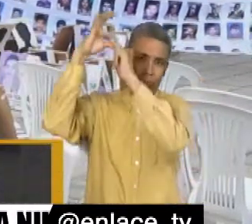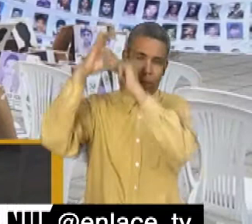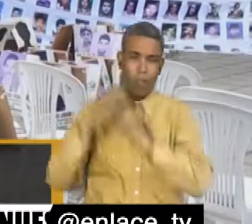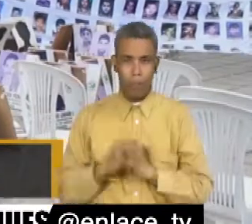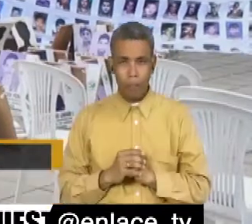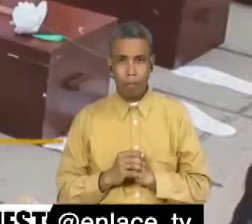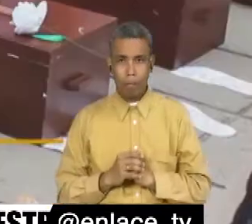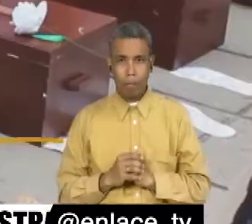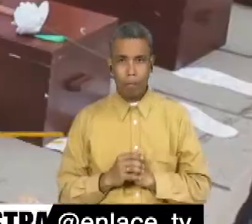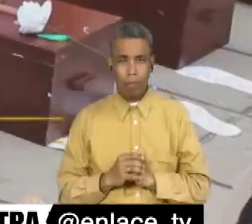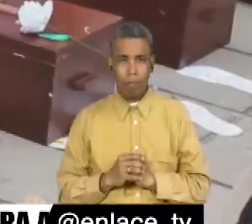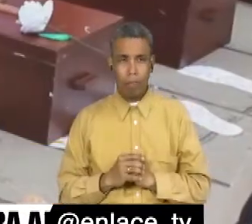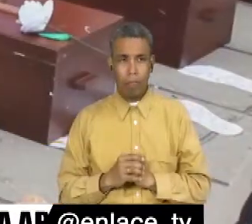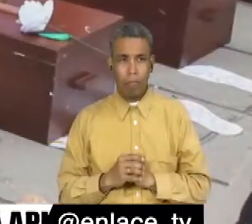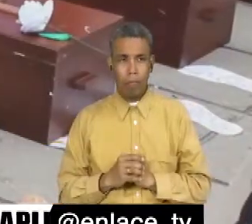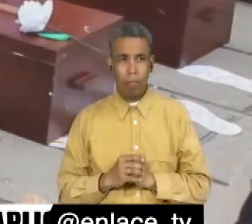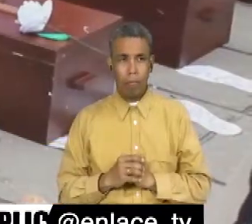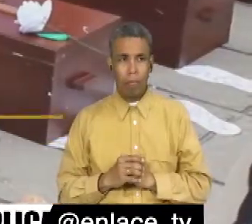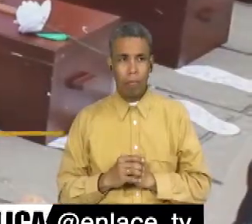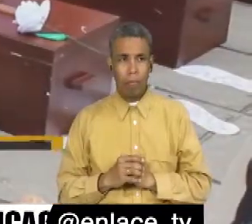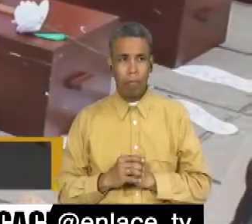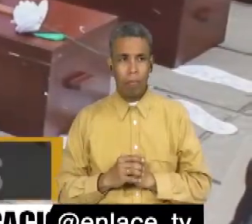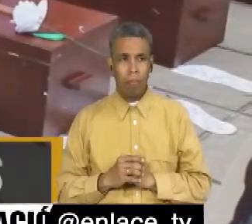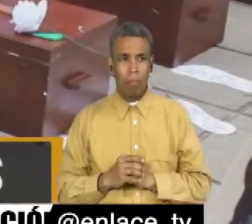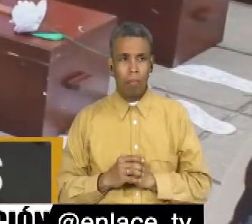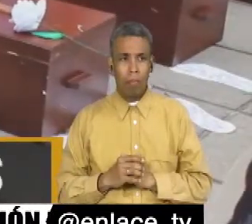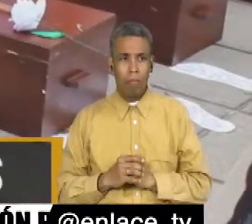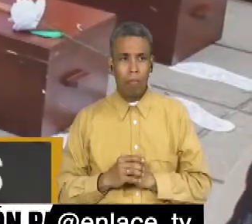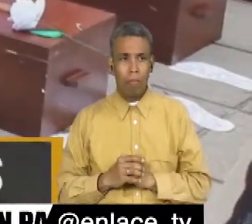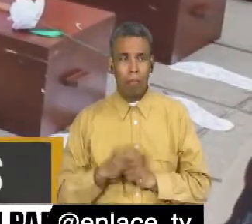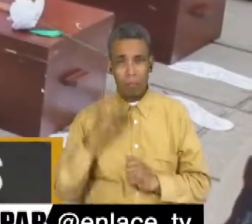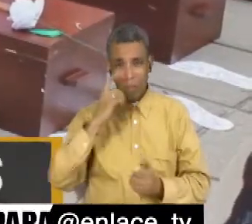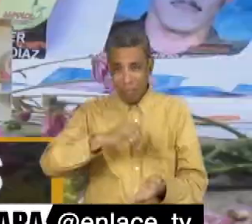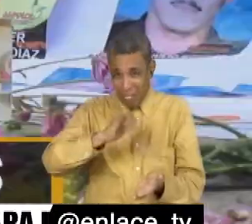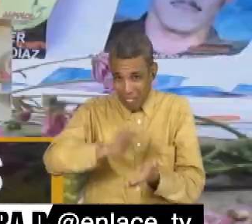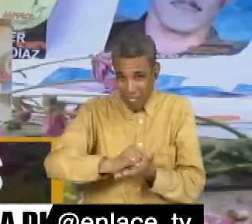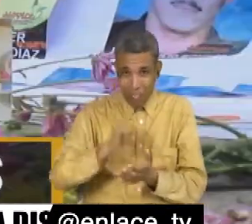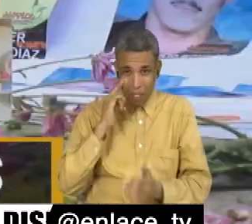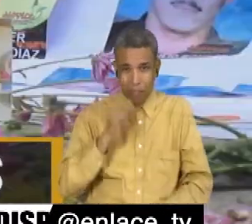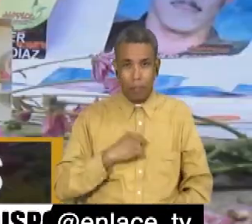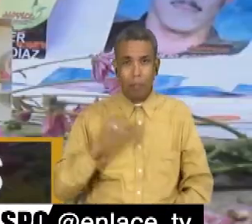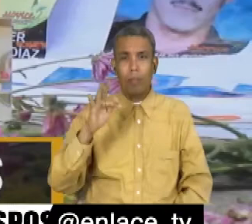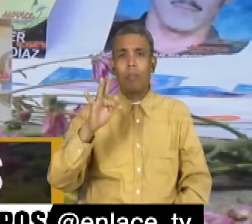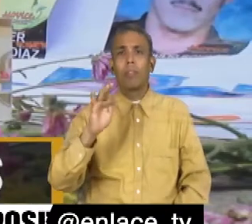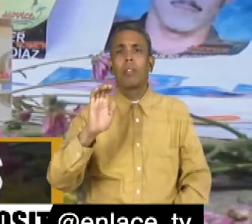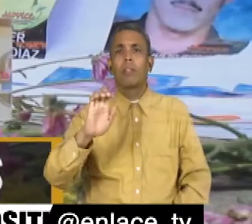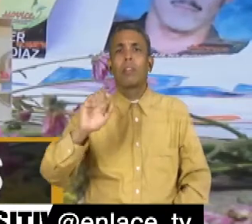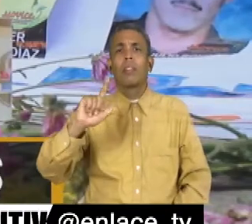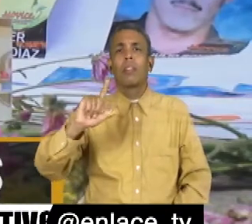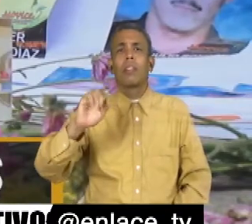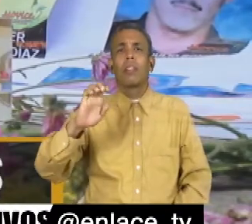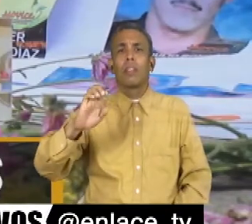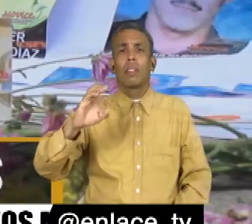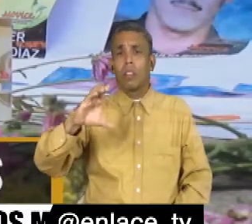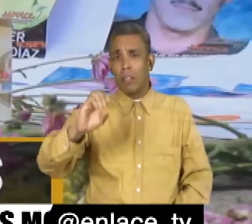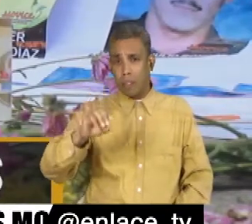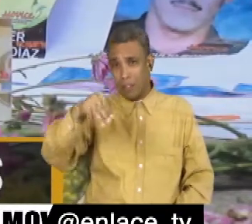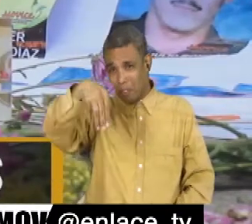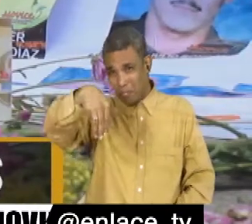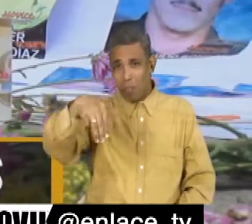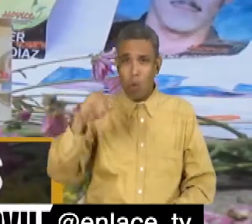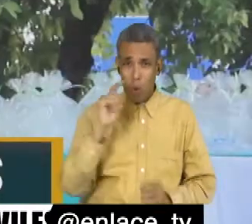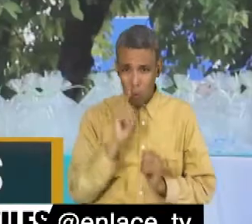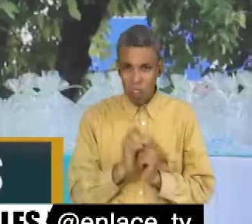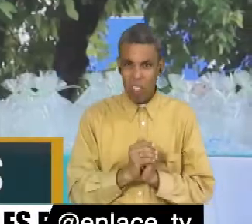Unidad para las Víctimas se realizó en la plazoleta de Telecom. El escenario emblemático sirvió para este objetivo. Allí se entregaron placas